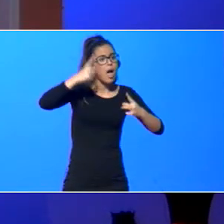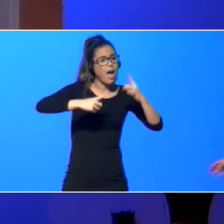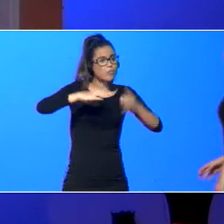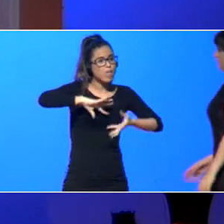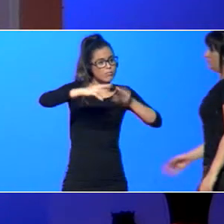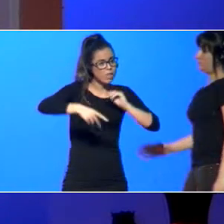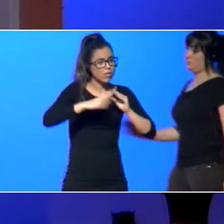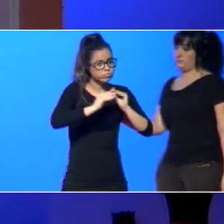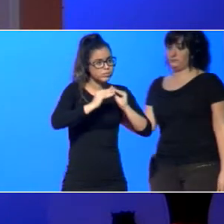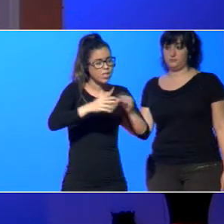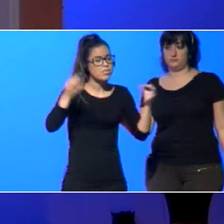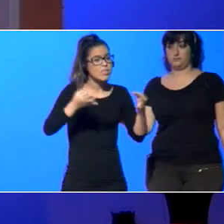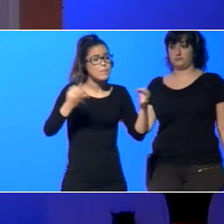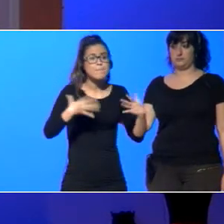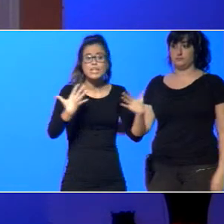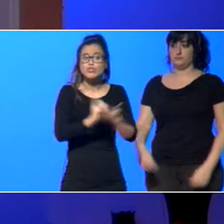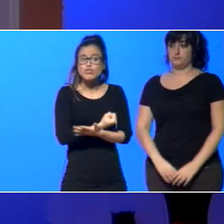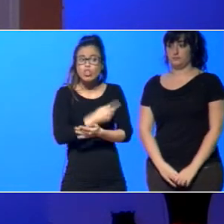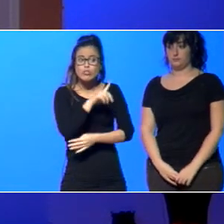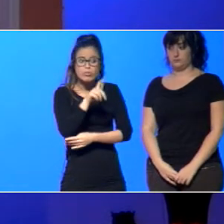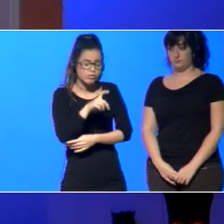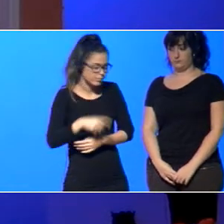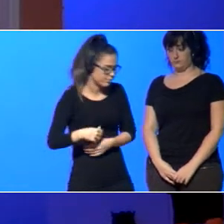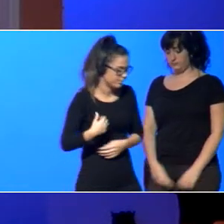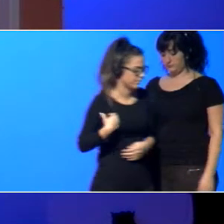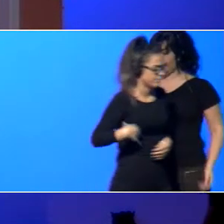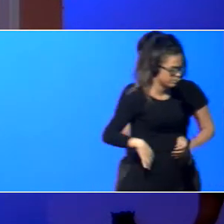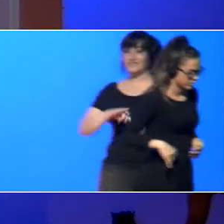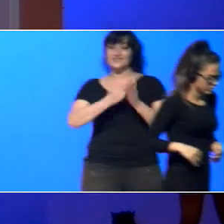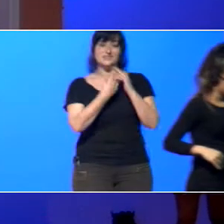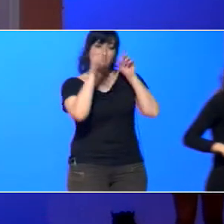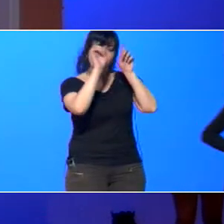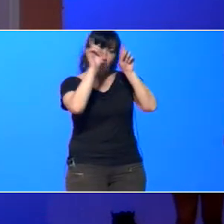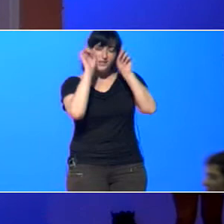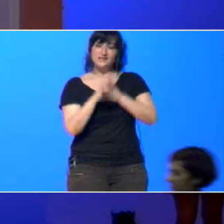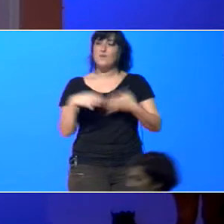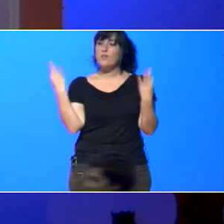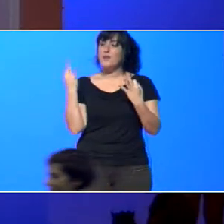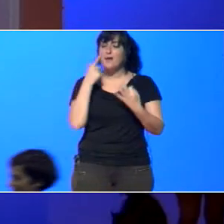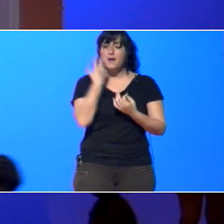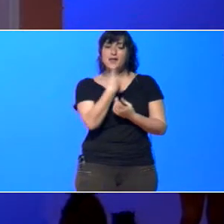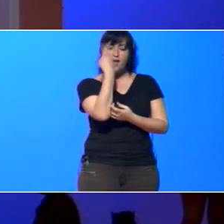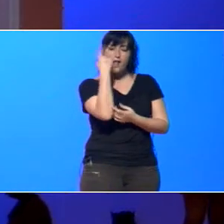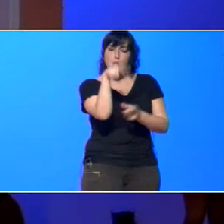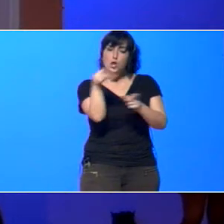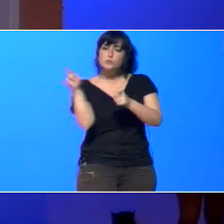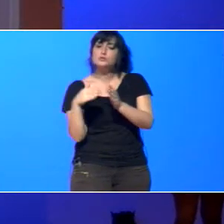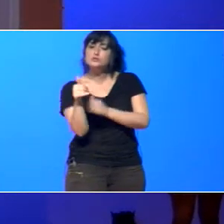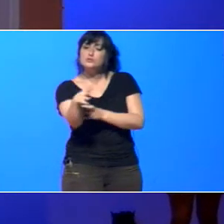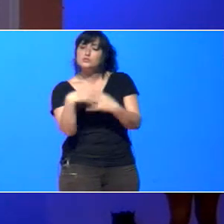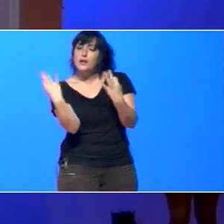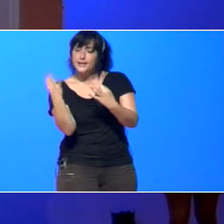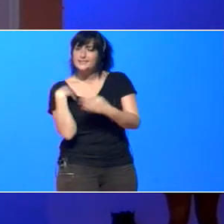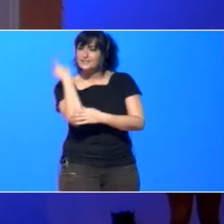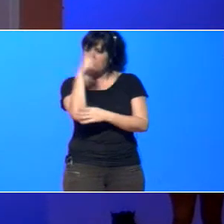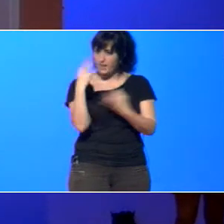adaptaciones, pero es imprescindible para todos. El sistema educativo tiene que saber qué ha hecho con los alumnos. Y no se sabe. Se saben las notas que les